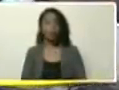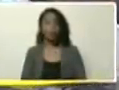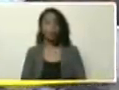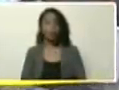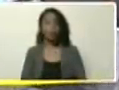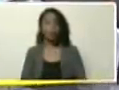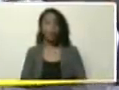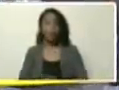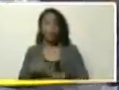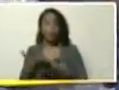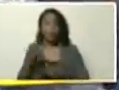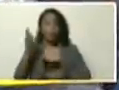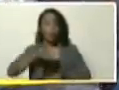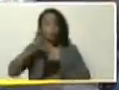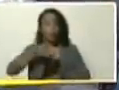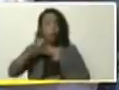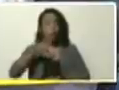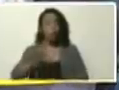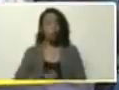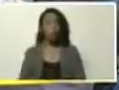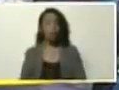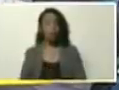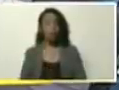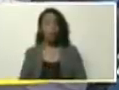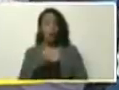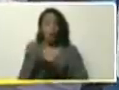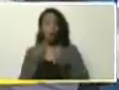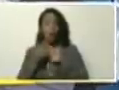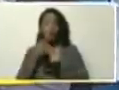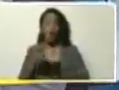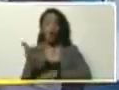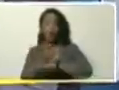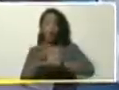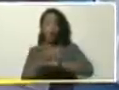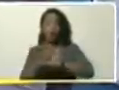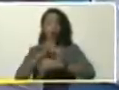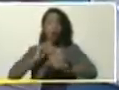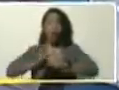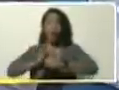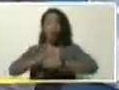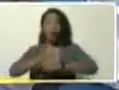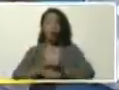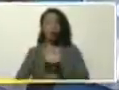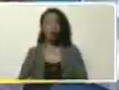que amerita, como ha dicho el gobernador Héctor Rodríguez,